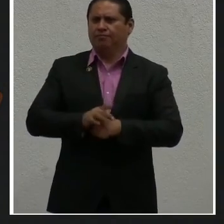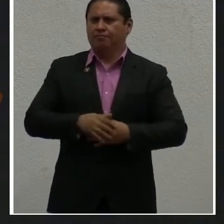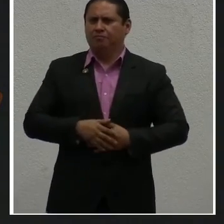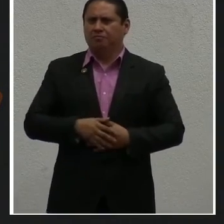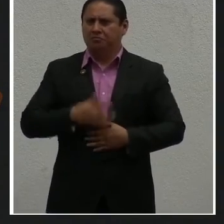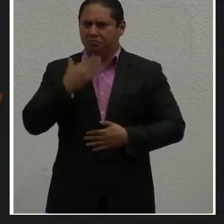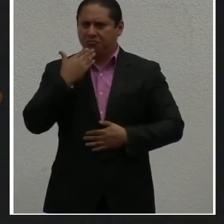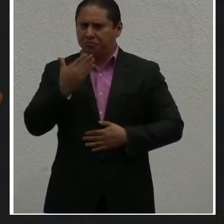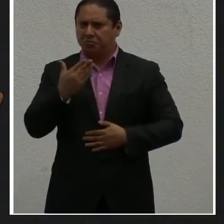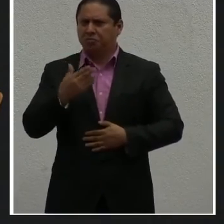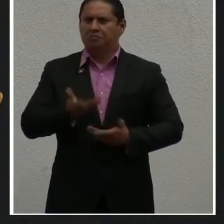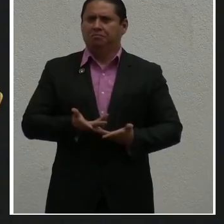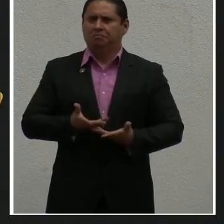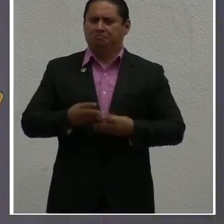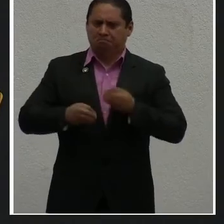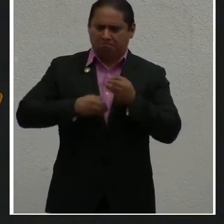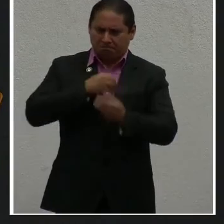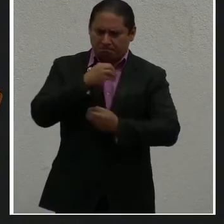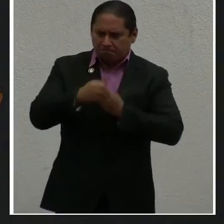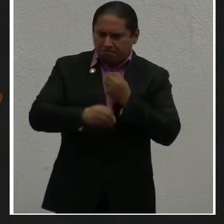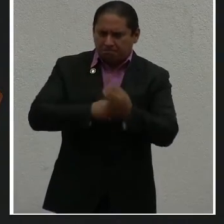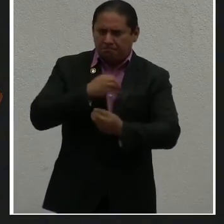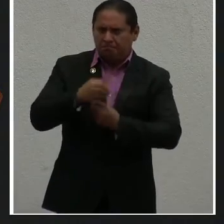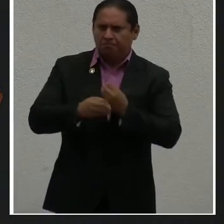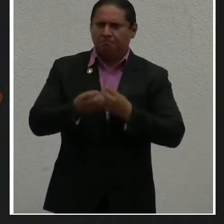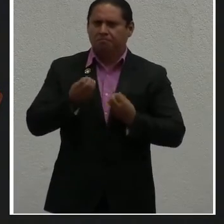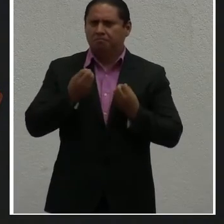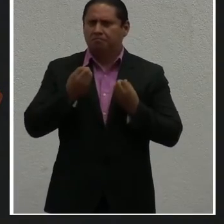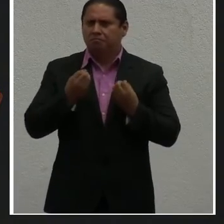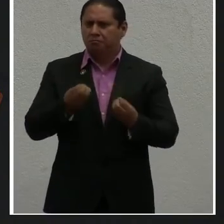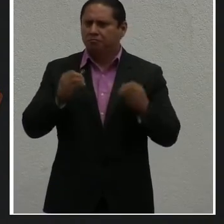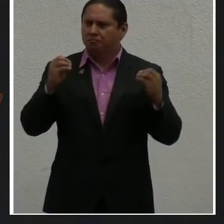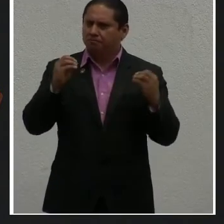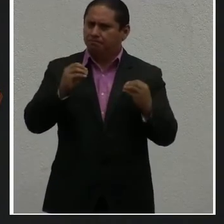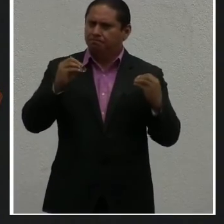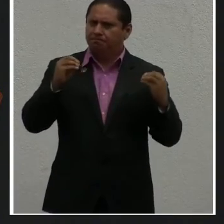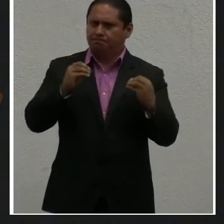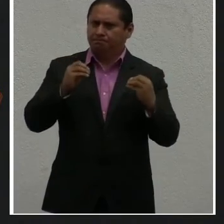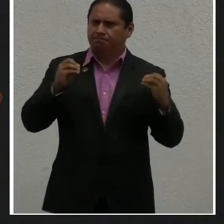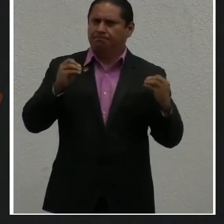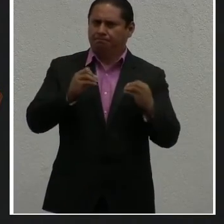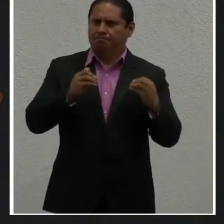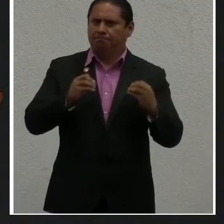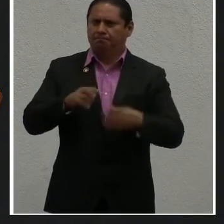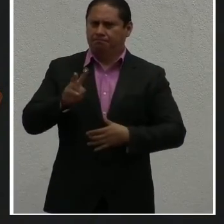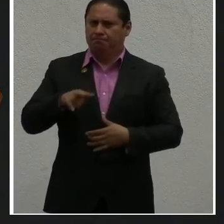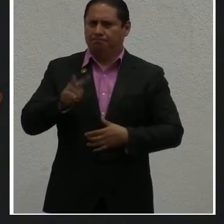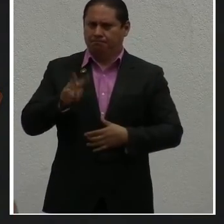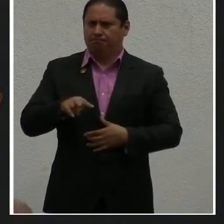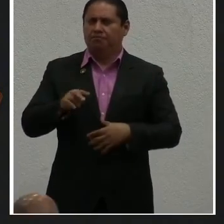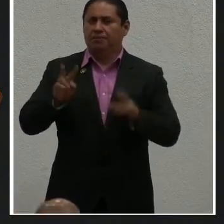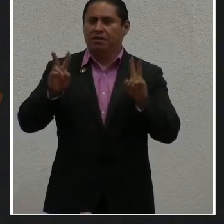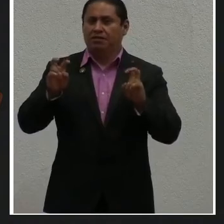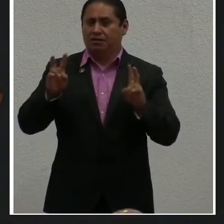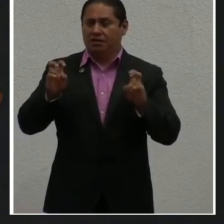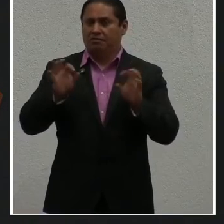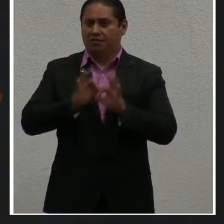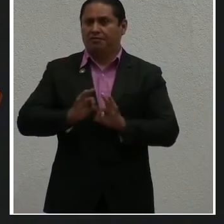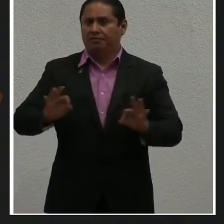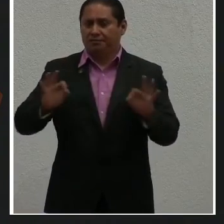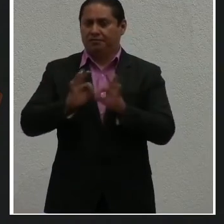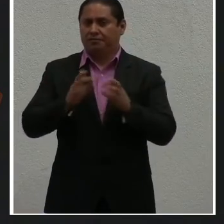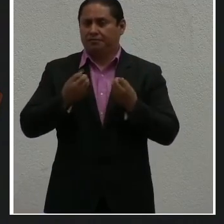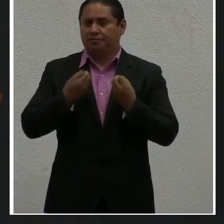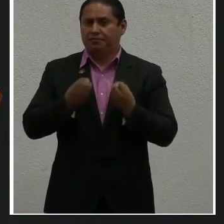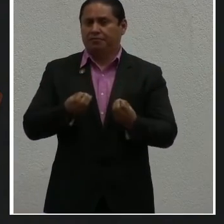productivo, una tarde de mucho debate, porque efectivamente es un tema de mayor relevancia